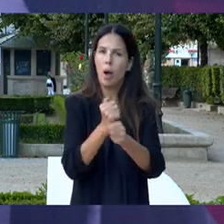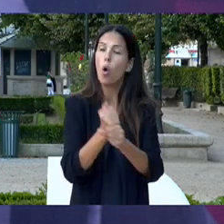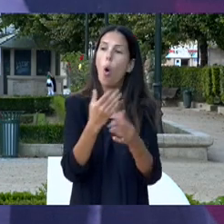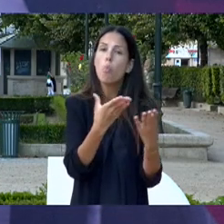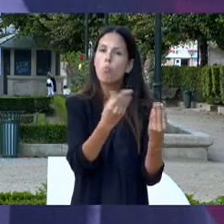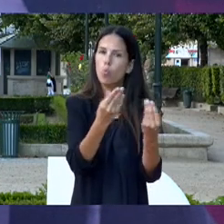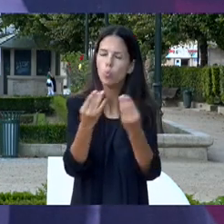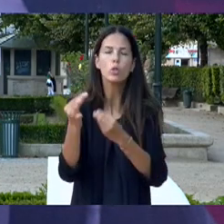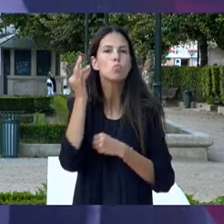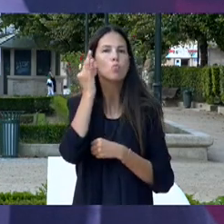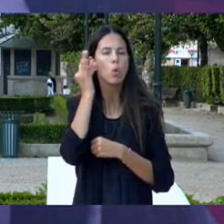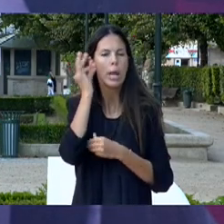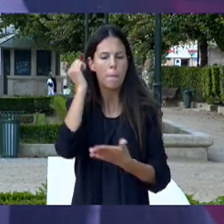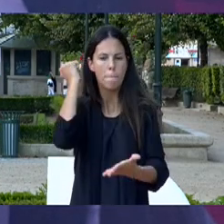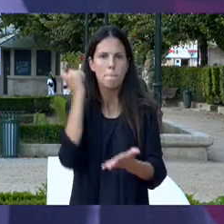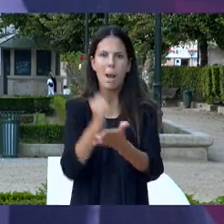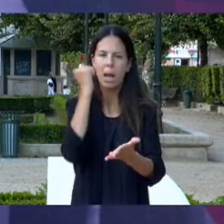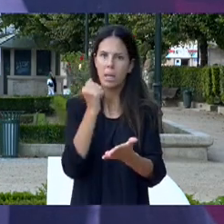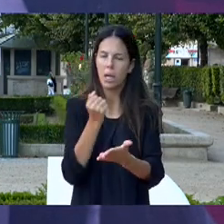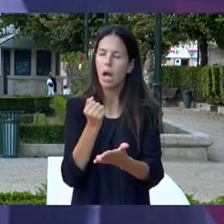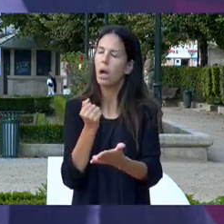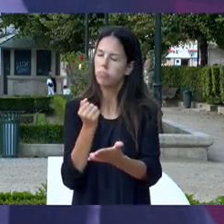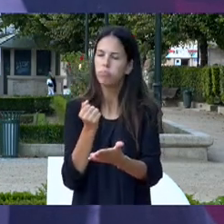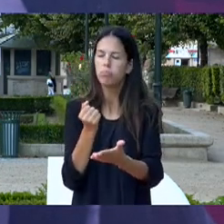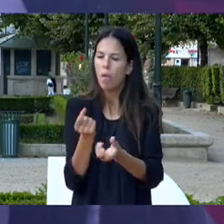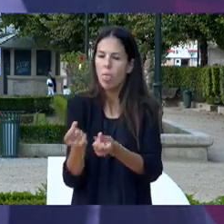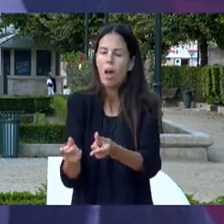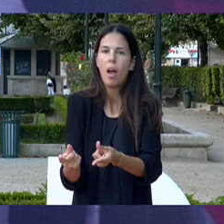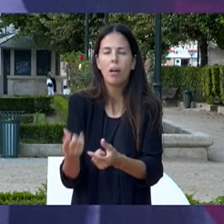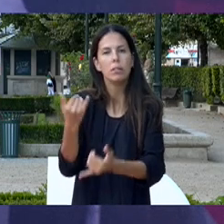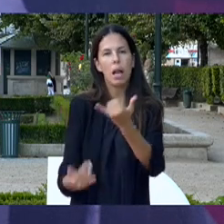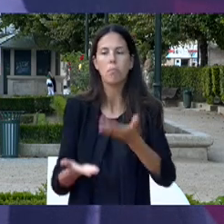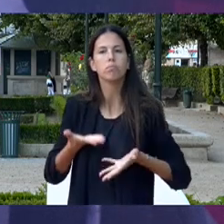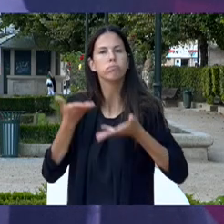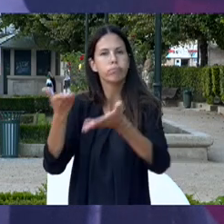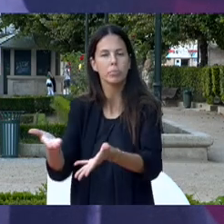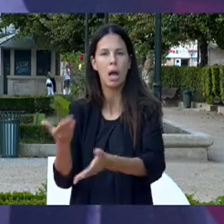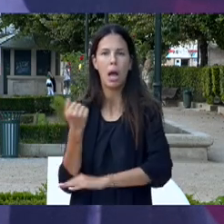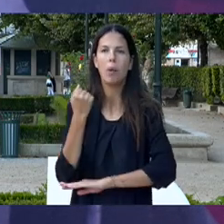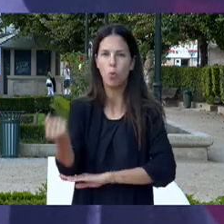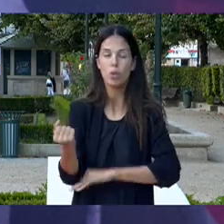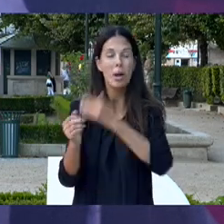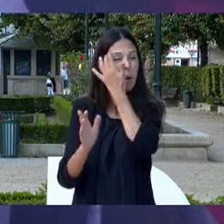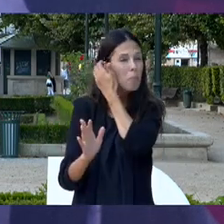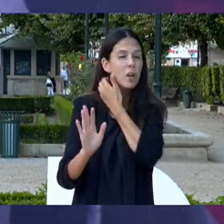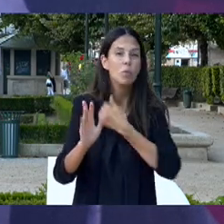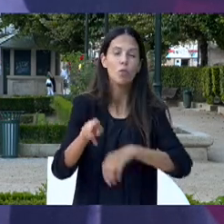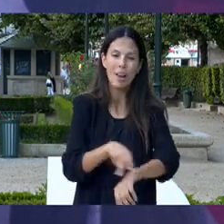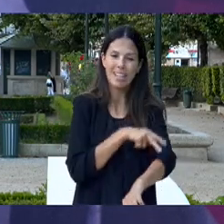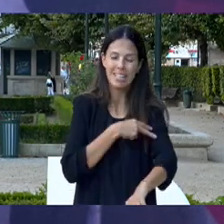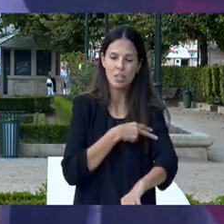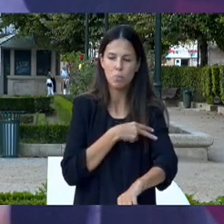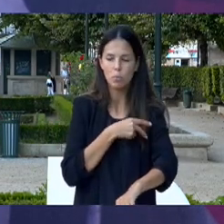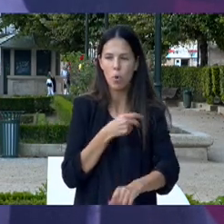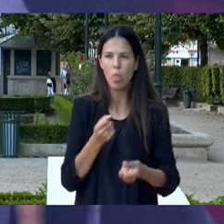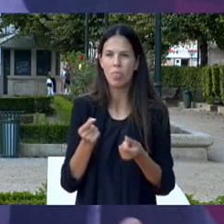mulleres que estaban marcadas, é un punto importante de solidaridade. pero ademais é que o franquismo ideou para as